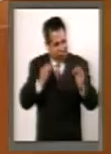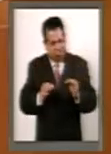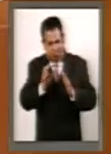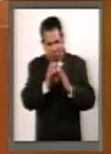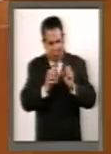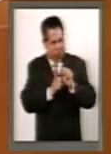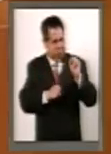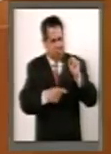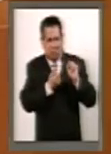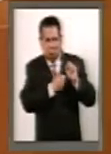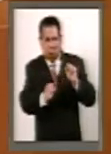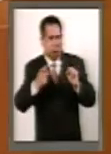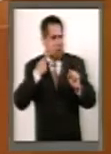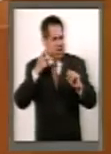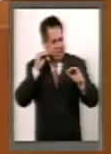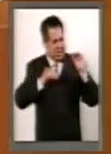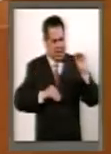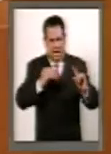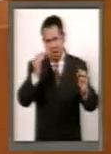dialéctica democrática.